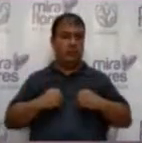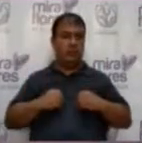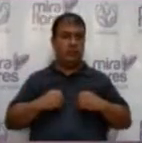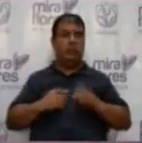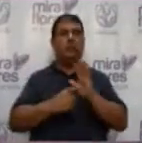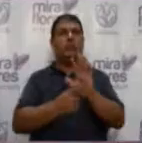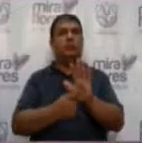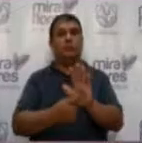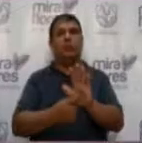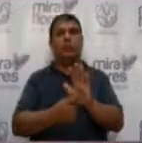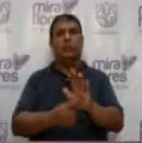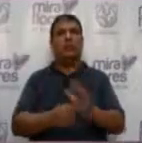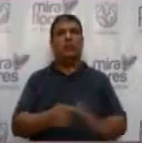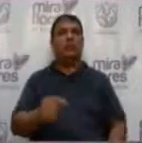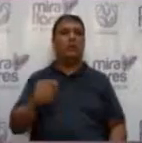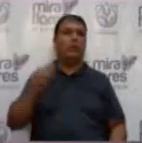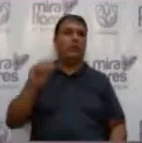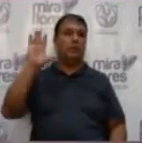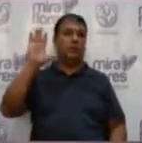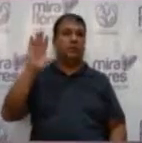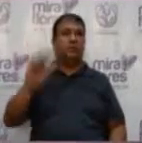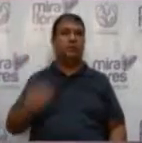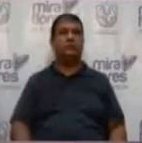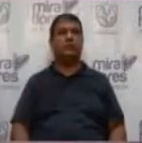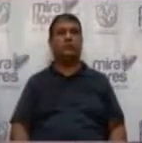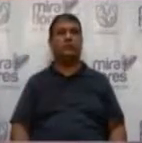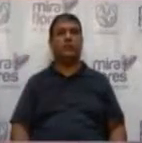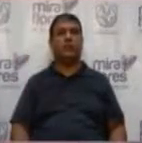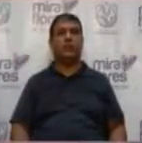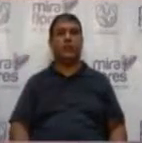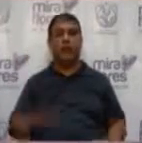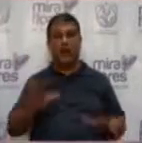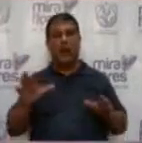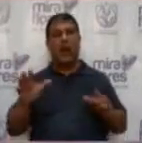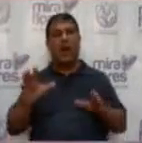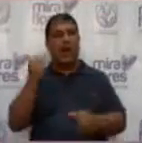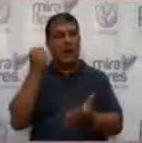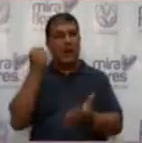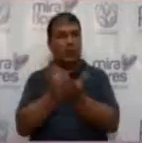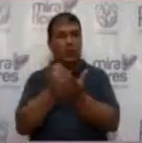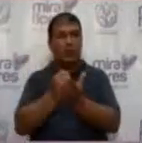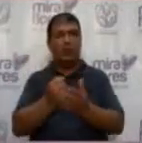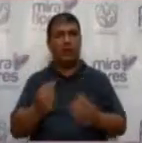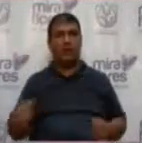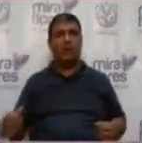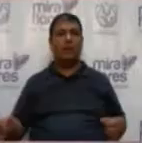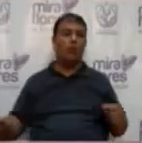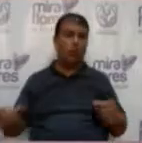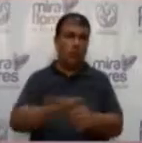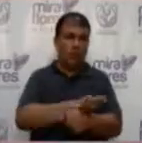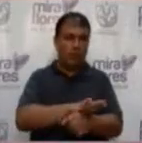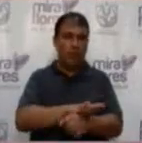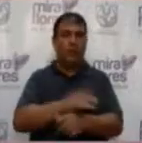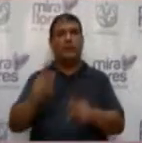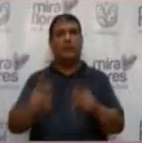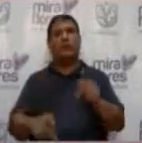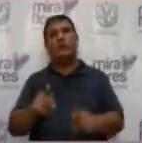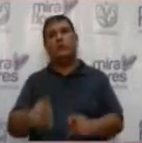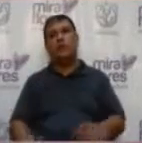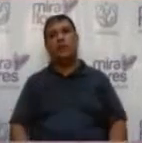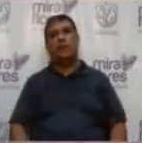sírvanse a expresarlo en señal de conformidad. Ha sido aprobada dicha acta por unanimidad de los